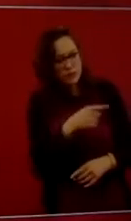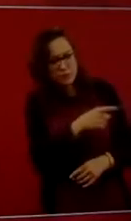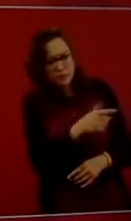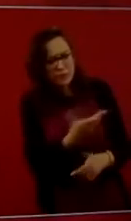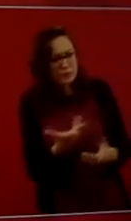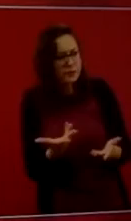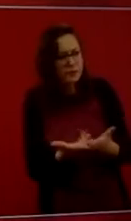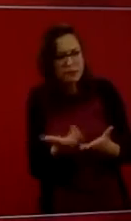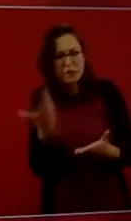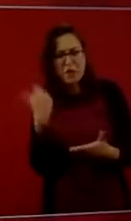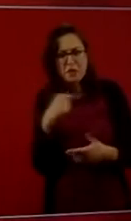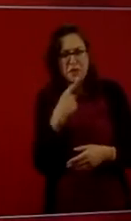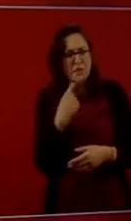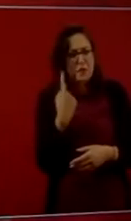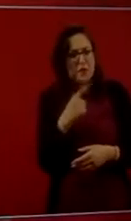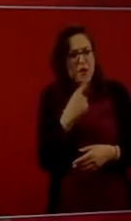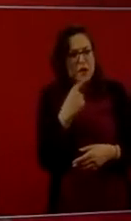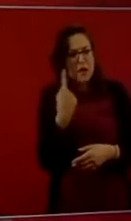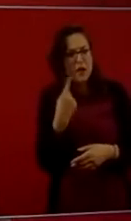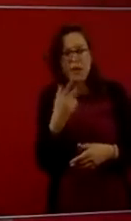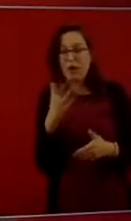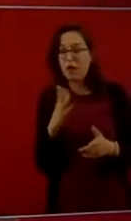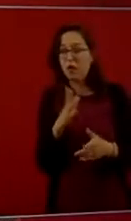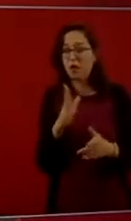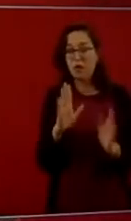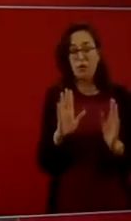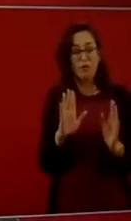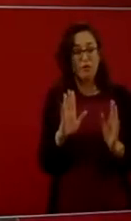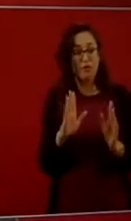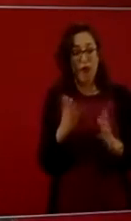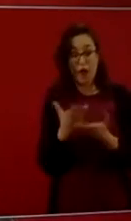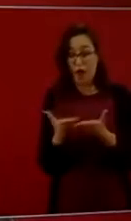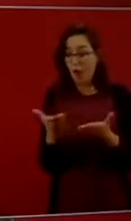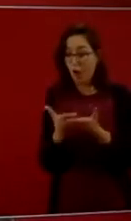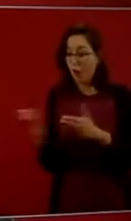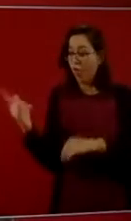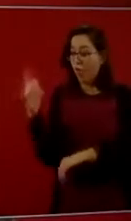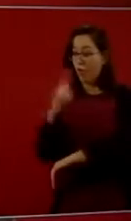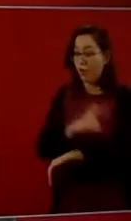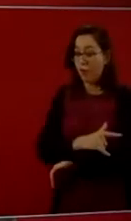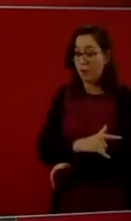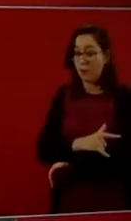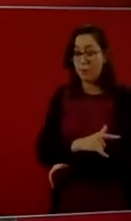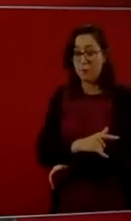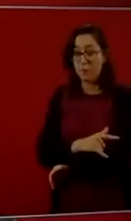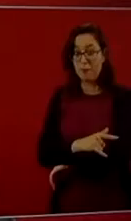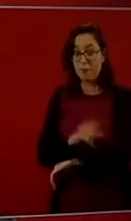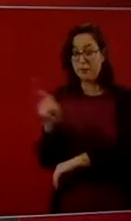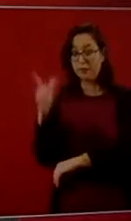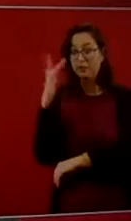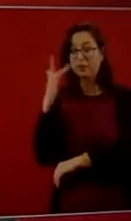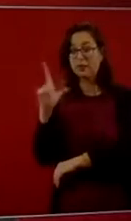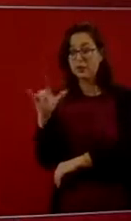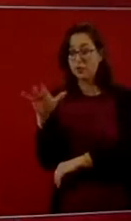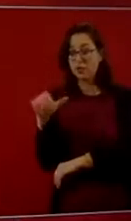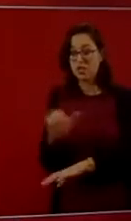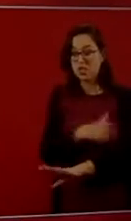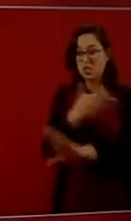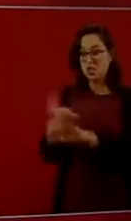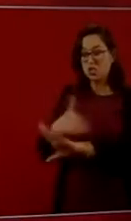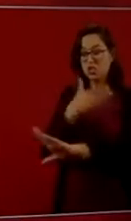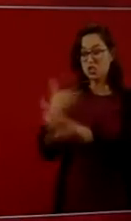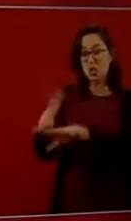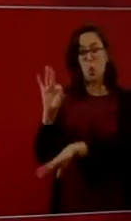del funcionario federal. Su gran legado trasciende hasta los últimos días. Trabajó en favor de la patria y